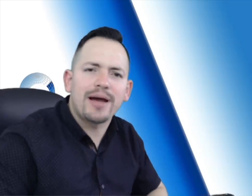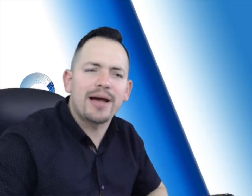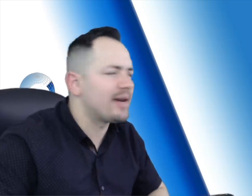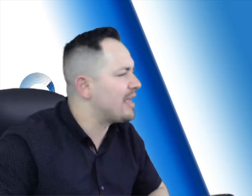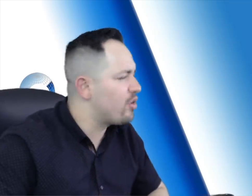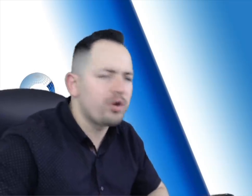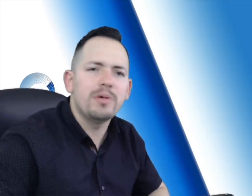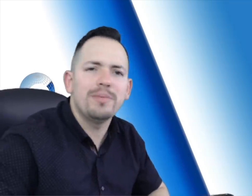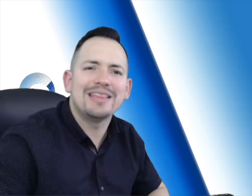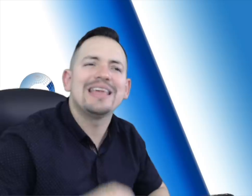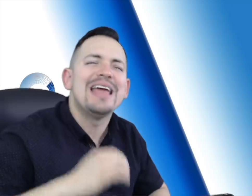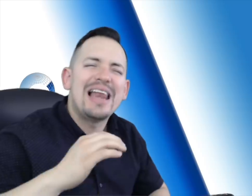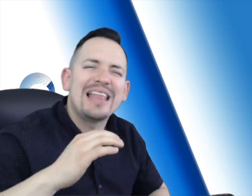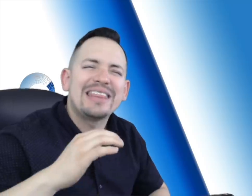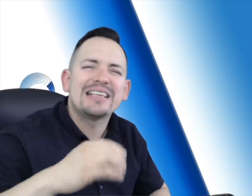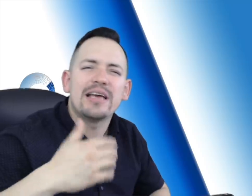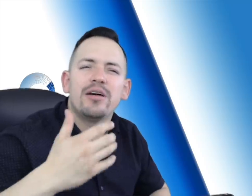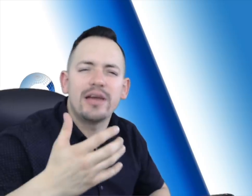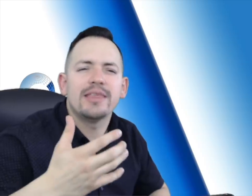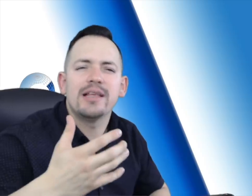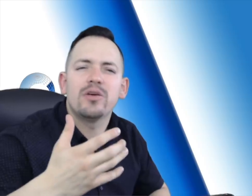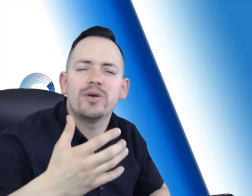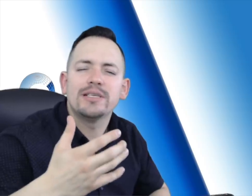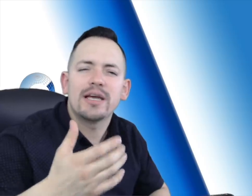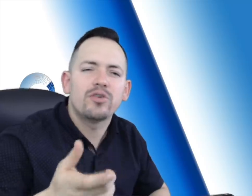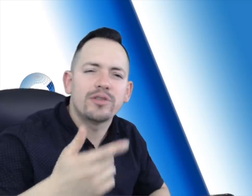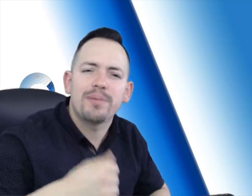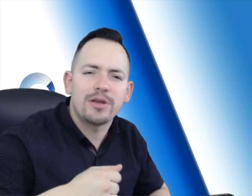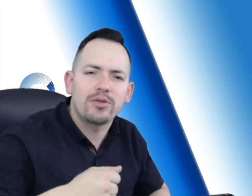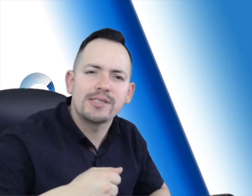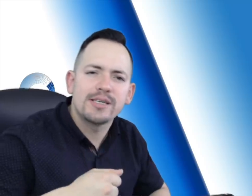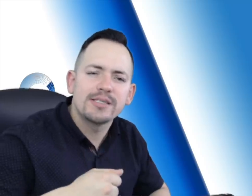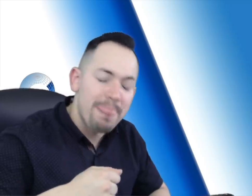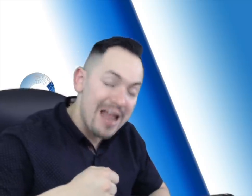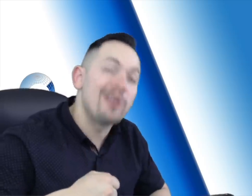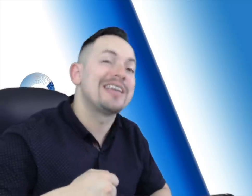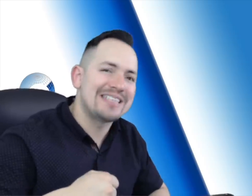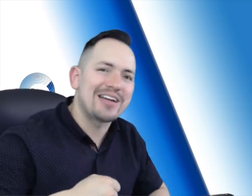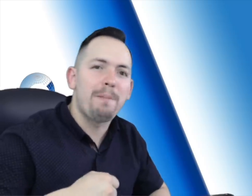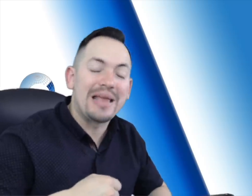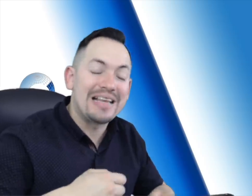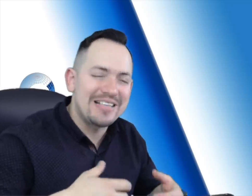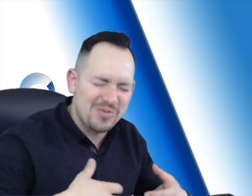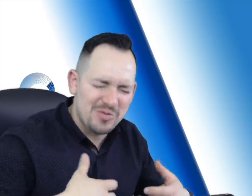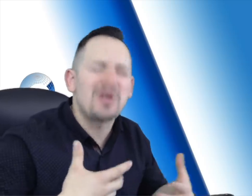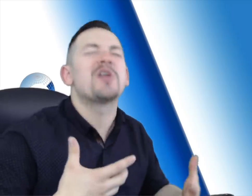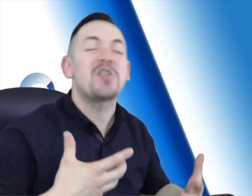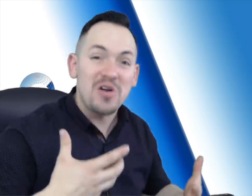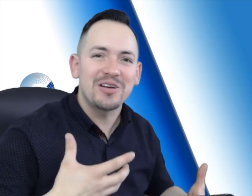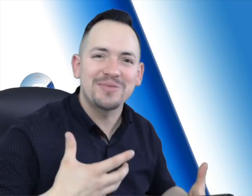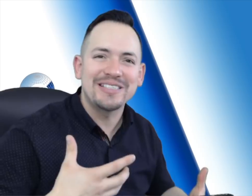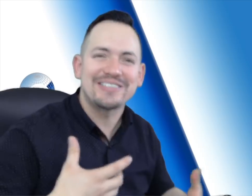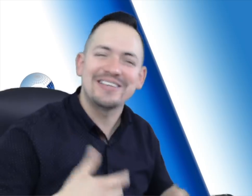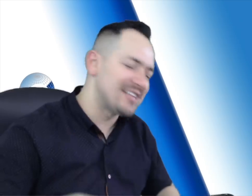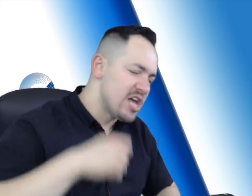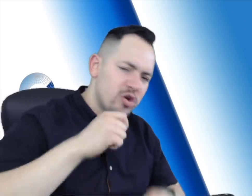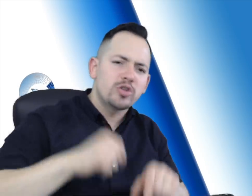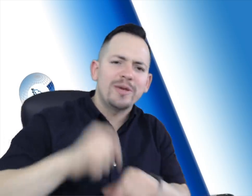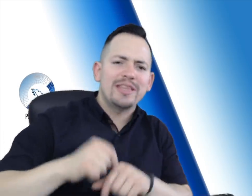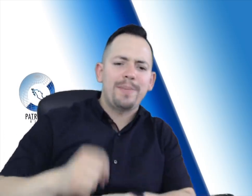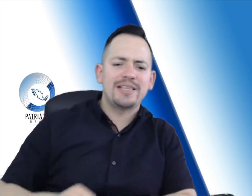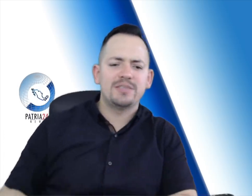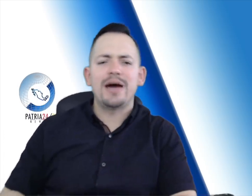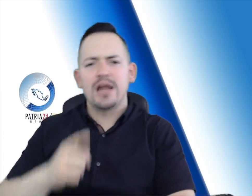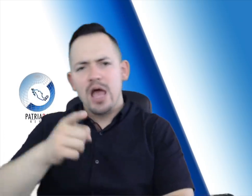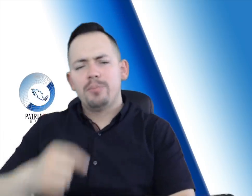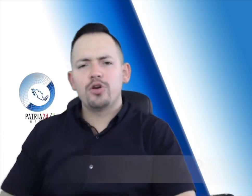pueda bajar enormemente la tasa, la delincuencia contra periodistas? Lo que sea que opinan de sus roncos pecharrelos, no se